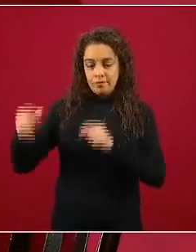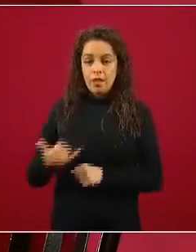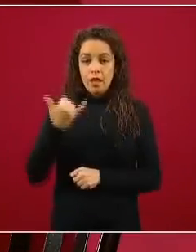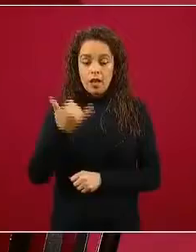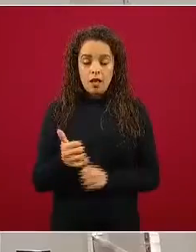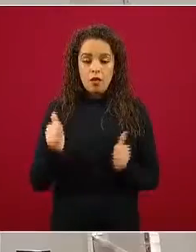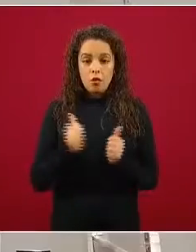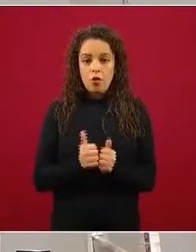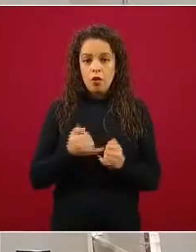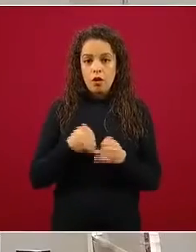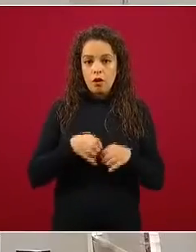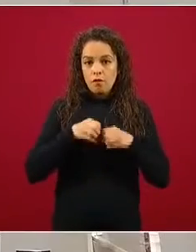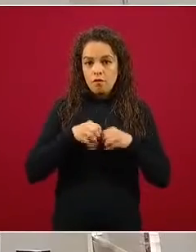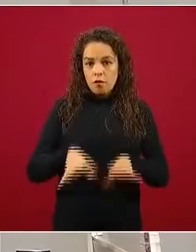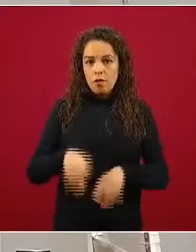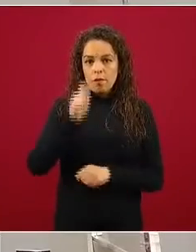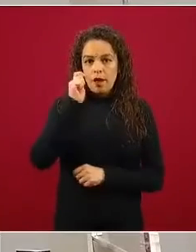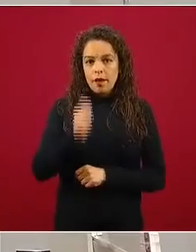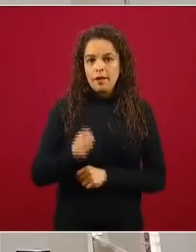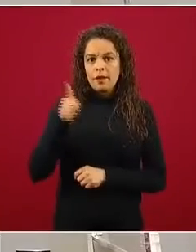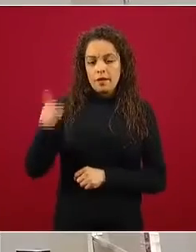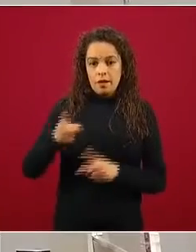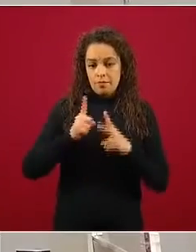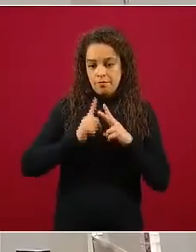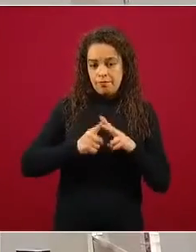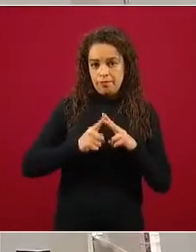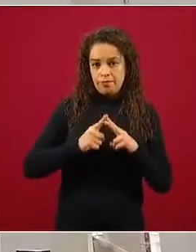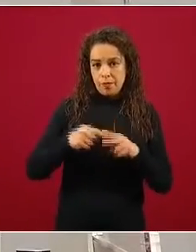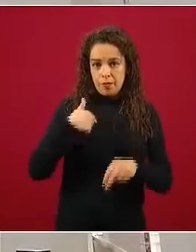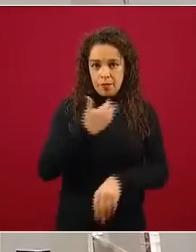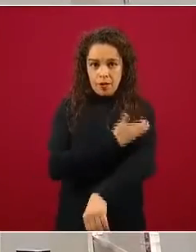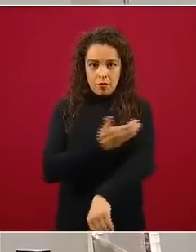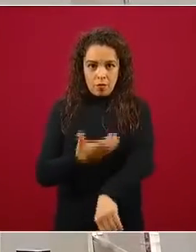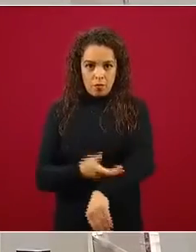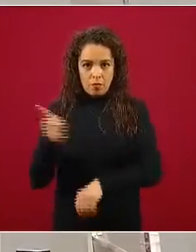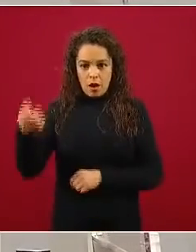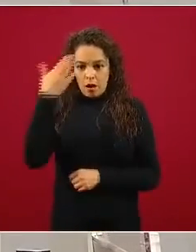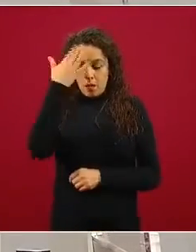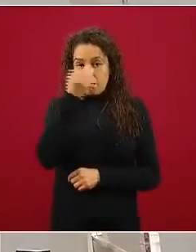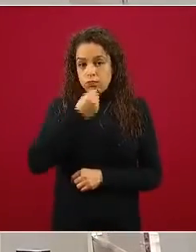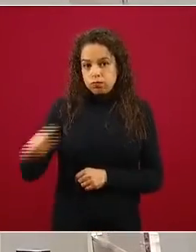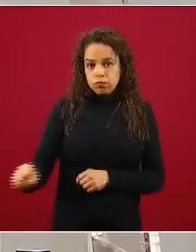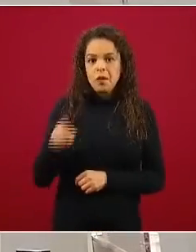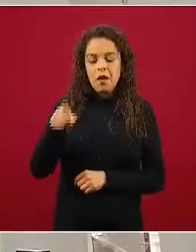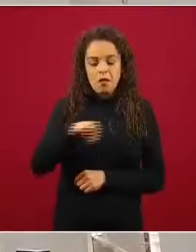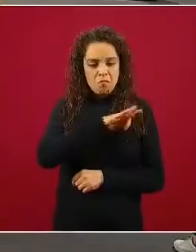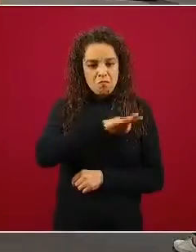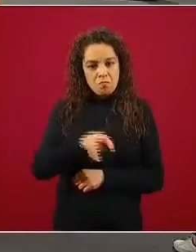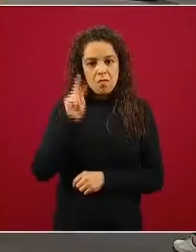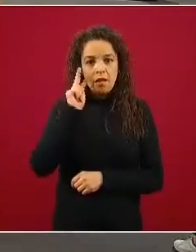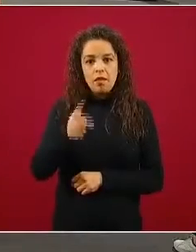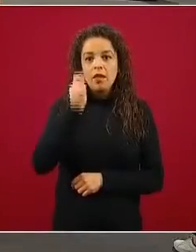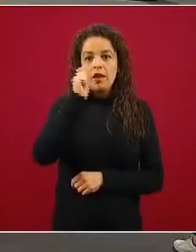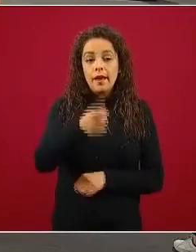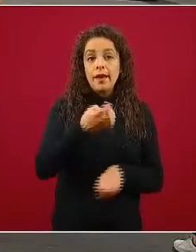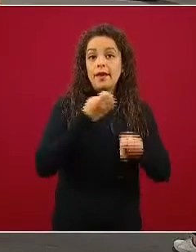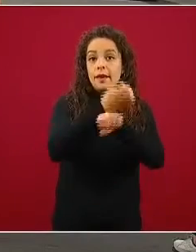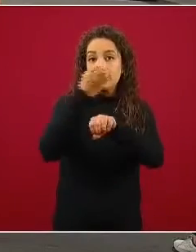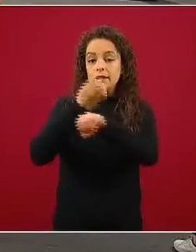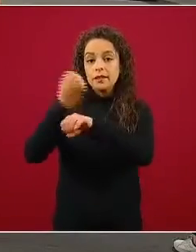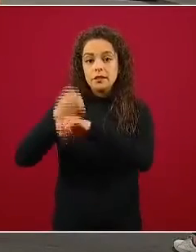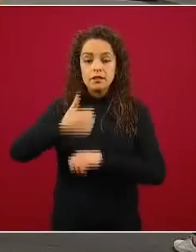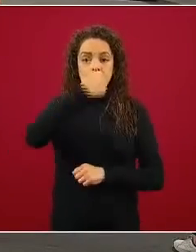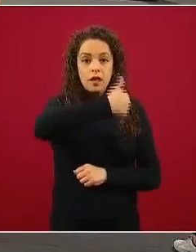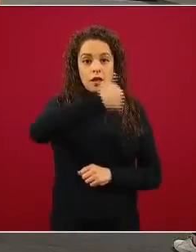los colegas matemáticas y matemáticos tenemos esta representación por entidad federativa y la tenemos